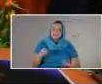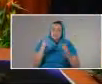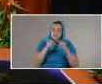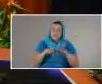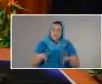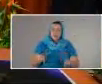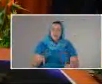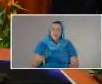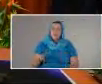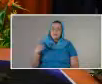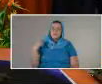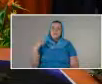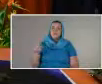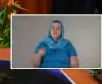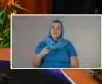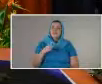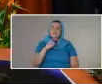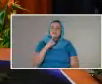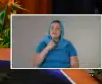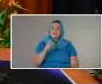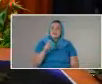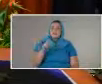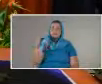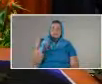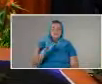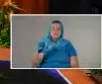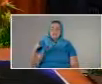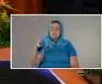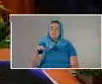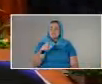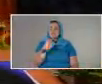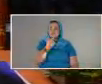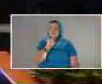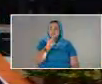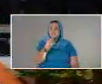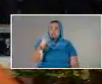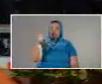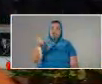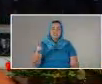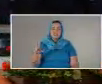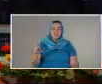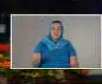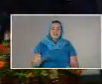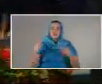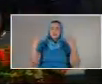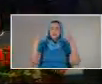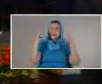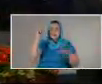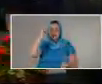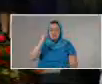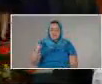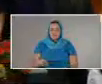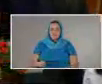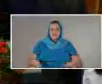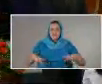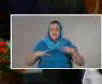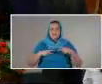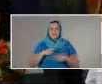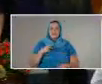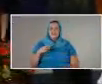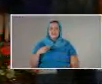ya no llora, ya no sonreiré, ya no me alegraré jamás, lo que estoy viviendo es tan